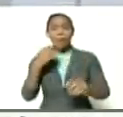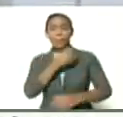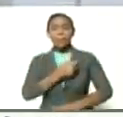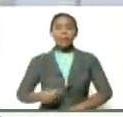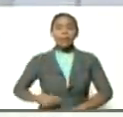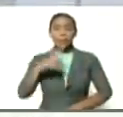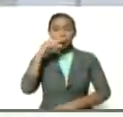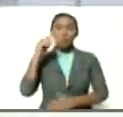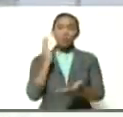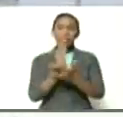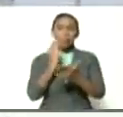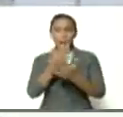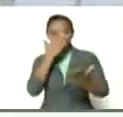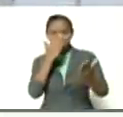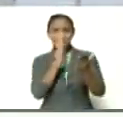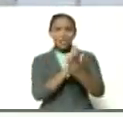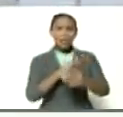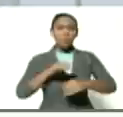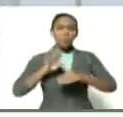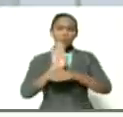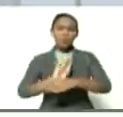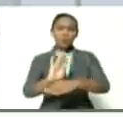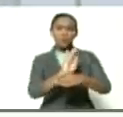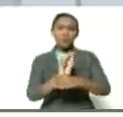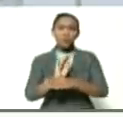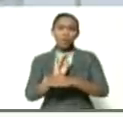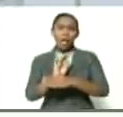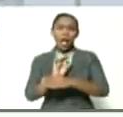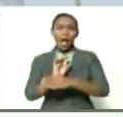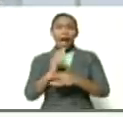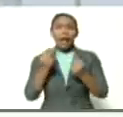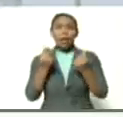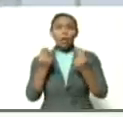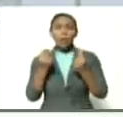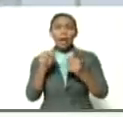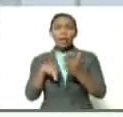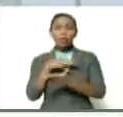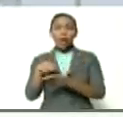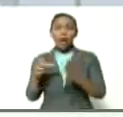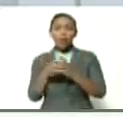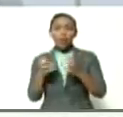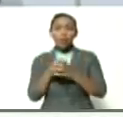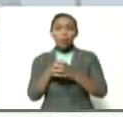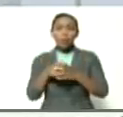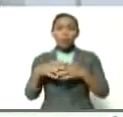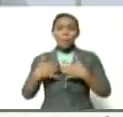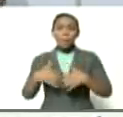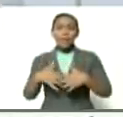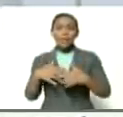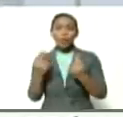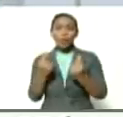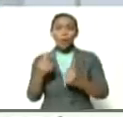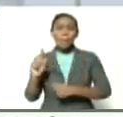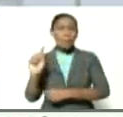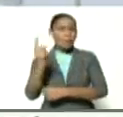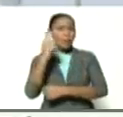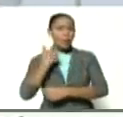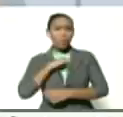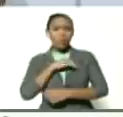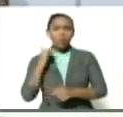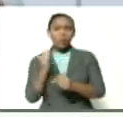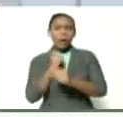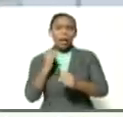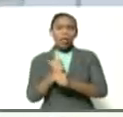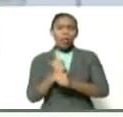Nicolás Maduro siempre ha estado al frente para proteger a la economía nacional, a los sectores económicos. Primero que nada, a nuestros trabajadores,